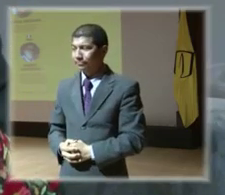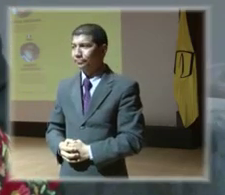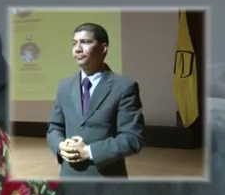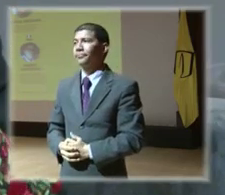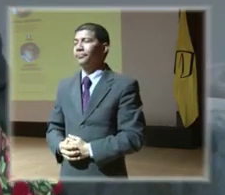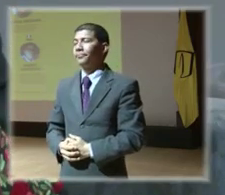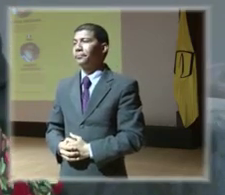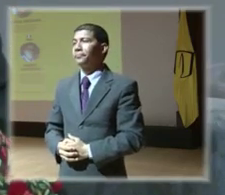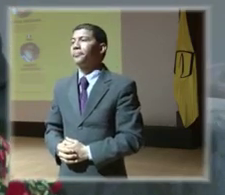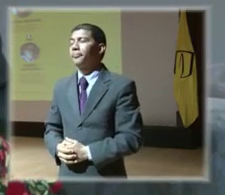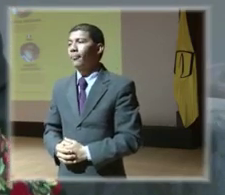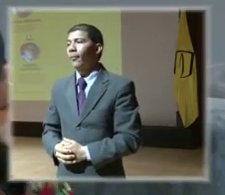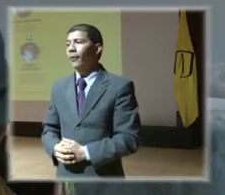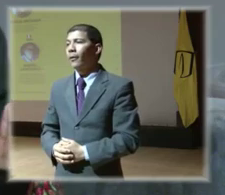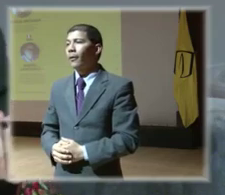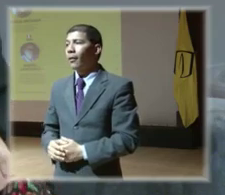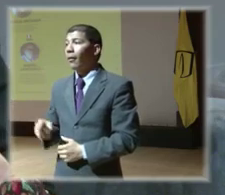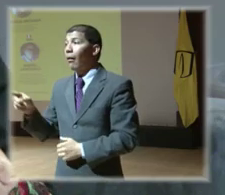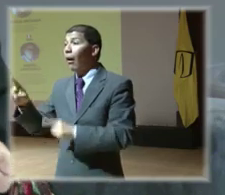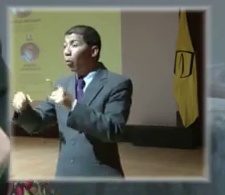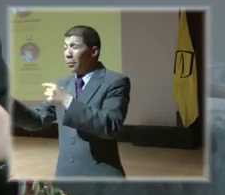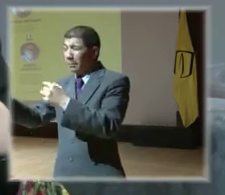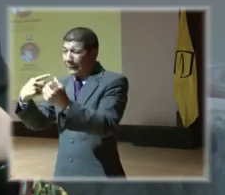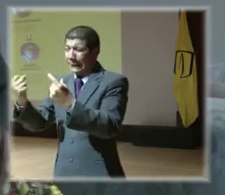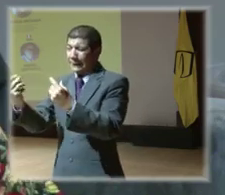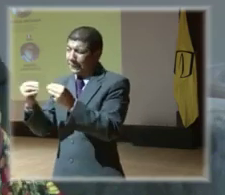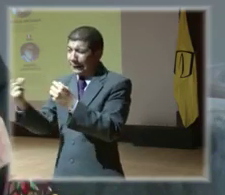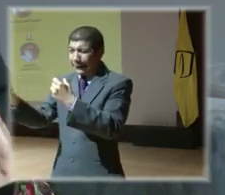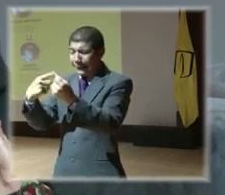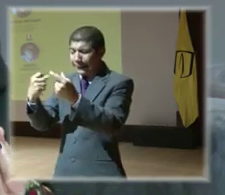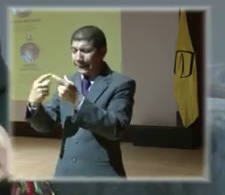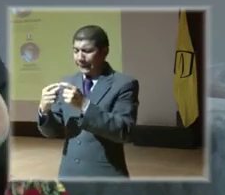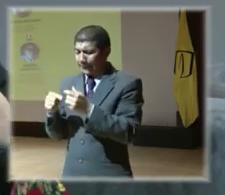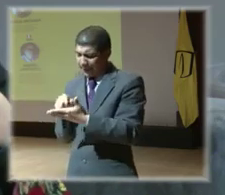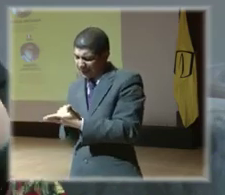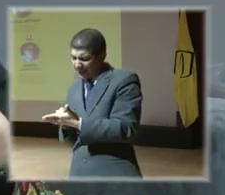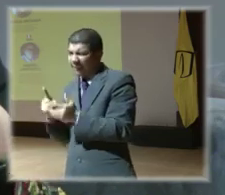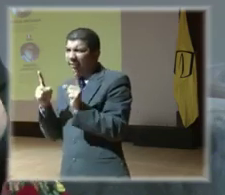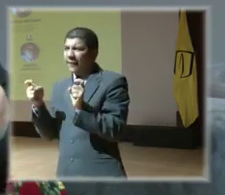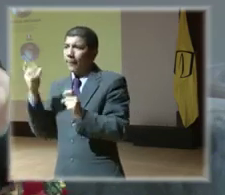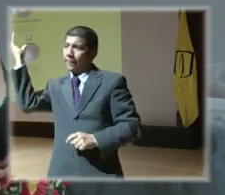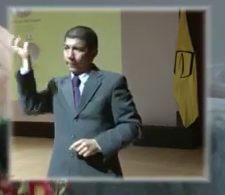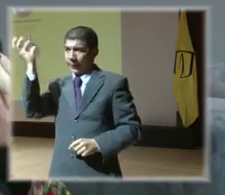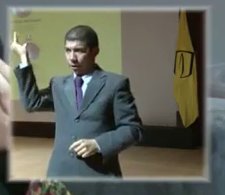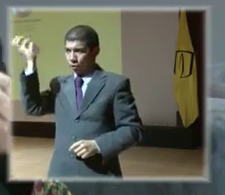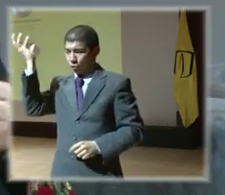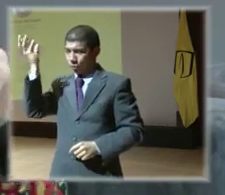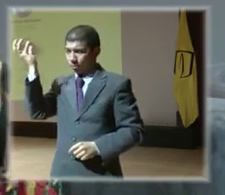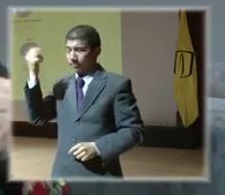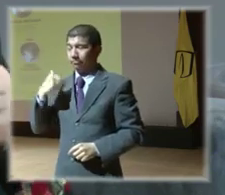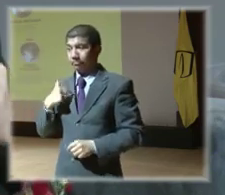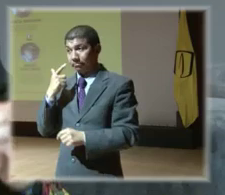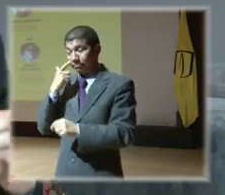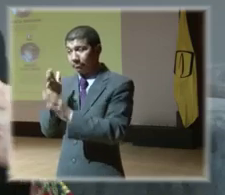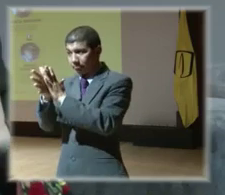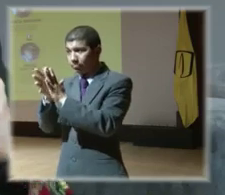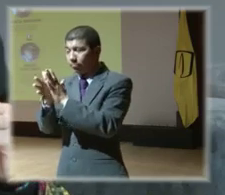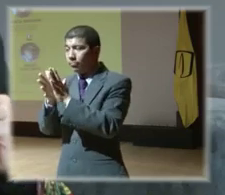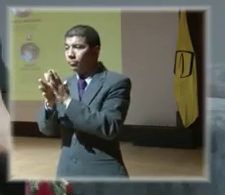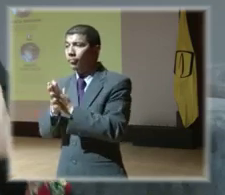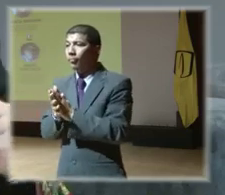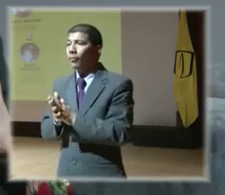un par que todavía surgen muchas preguntas. Una sobre el tema pensional, entonces ya lo mencioné, pero quiero aclarar, no es requisito